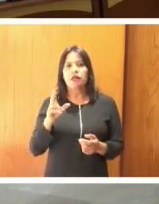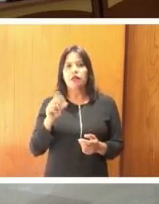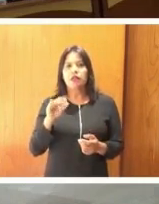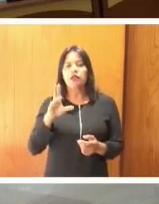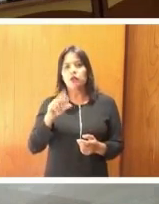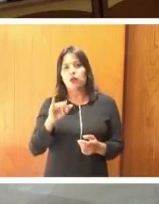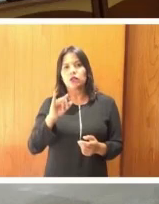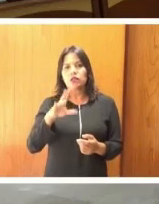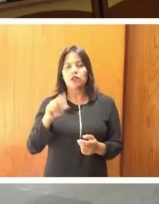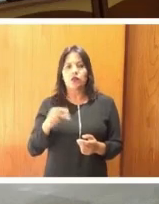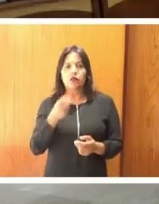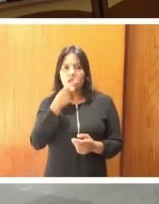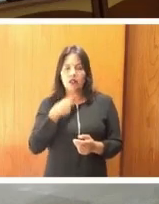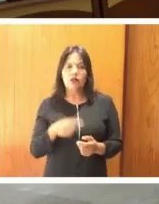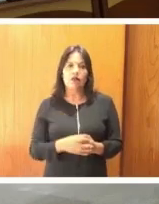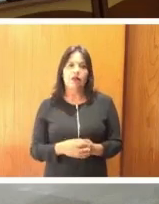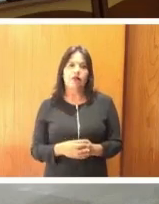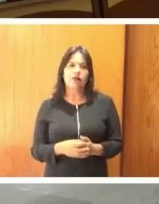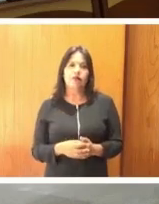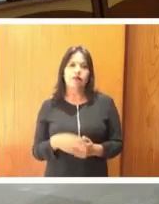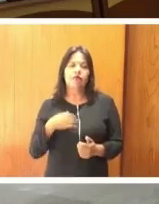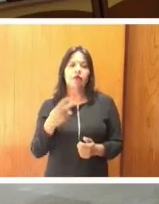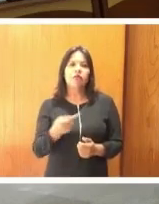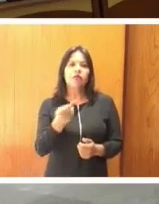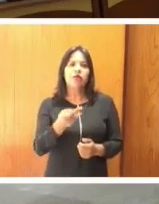bloque. Comisionada Mejía Ayala.